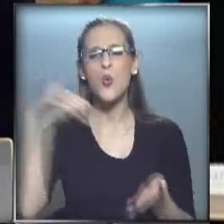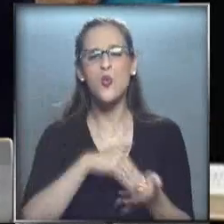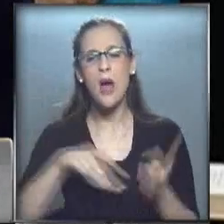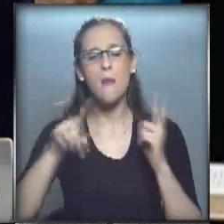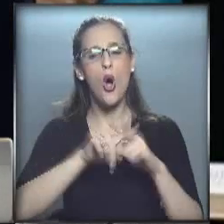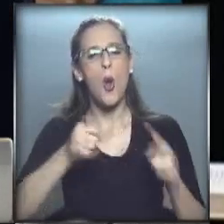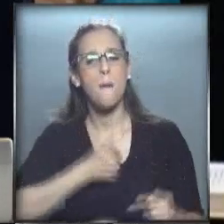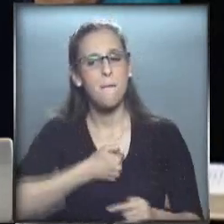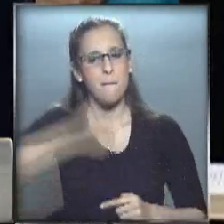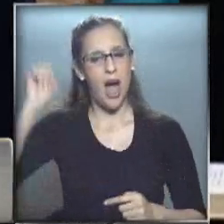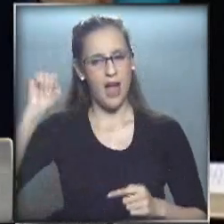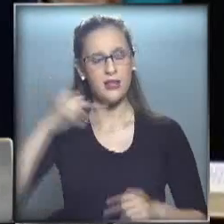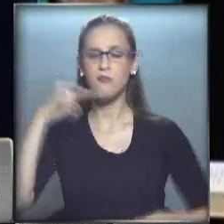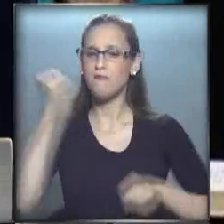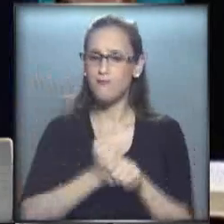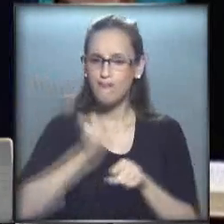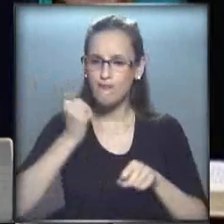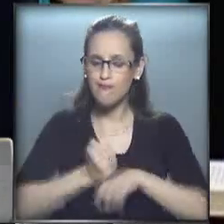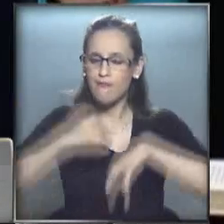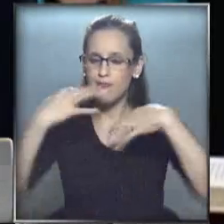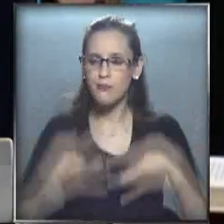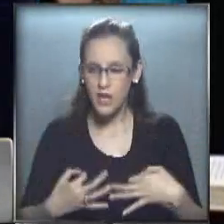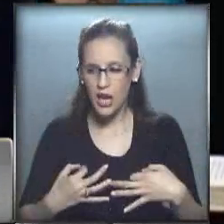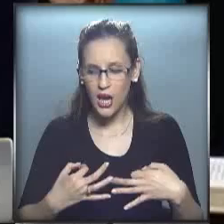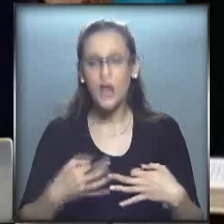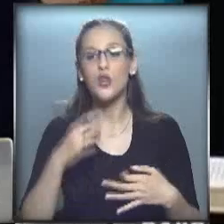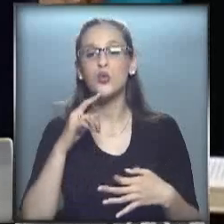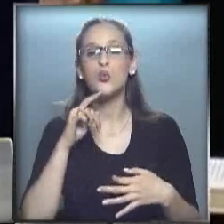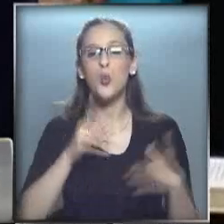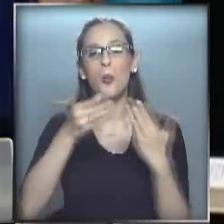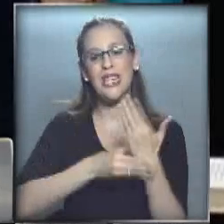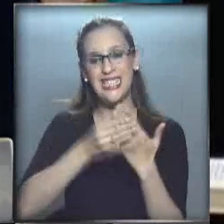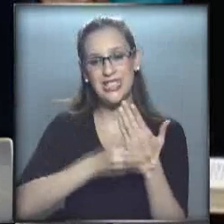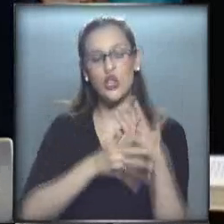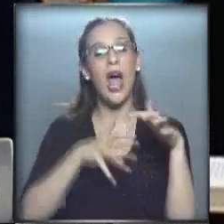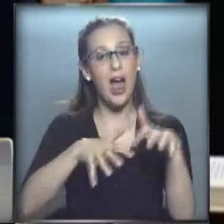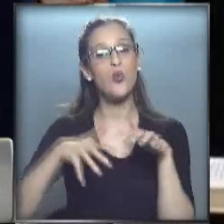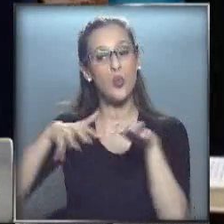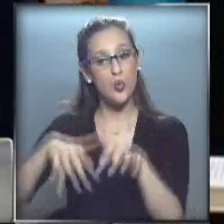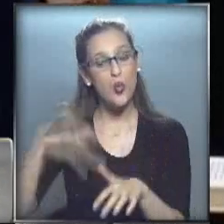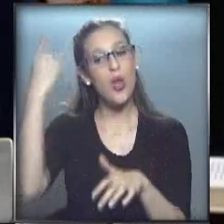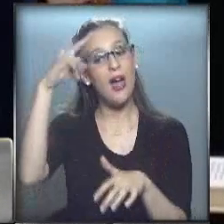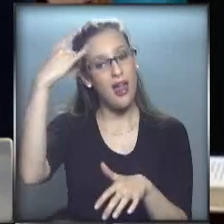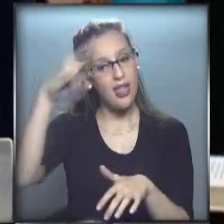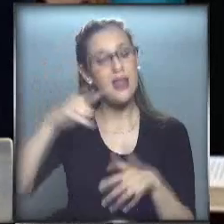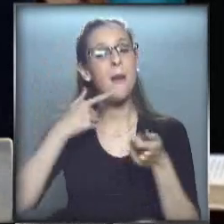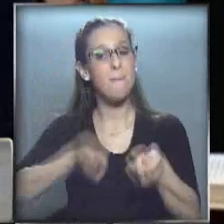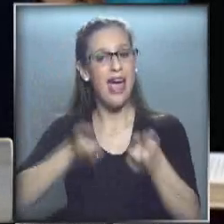patria desempeñar con lealtad y patriotismo el cargo de Ministro de Agricultura, Ganadería y Pesca,